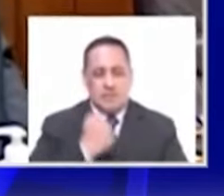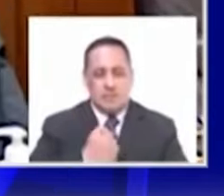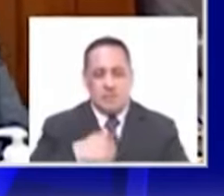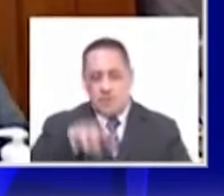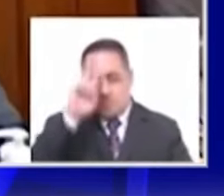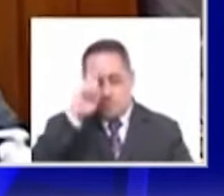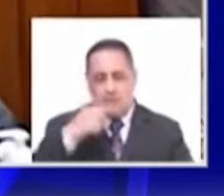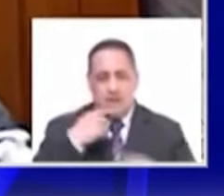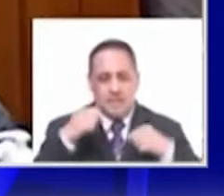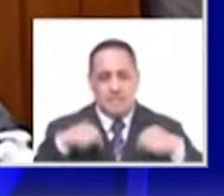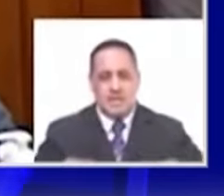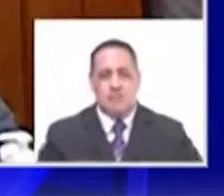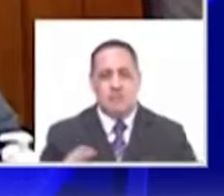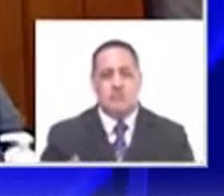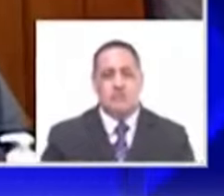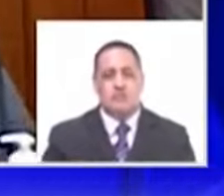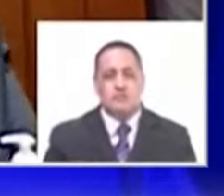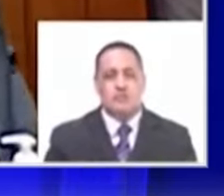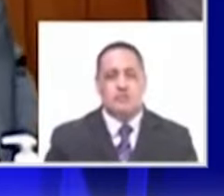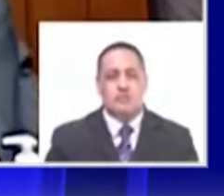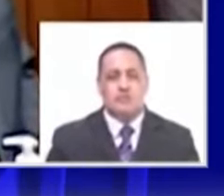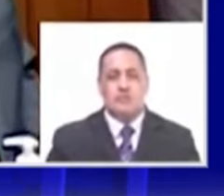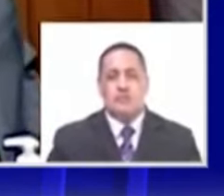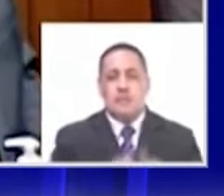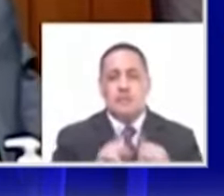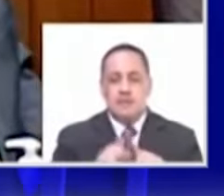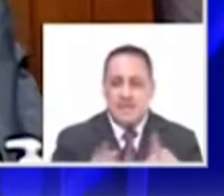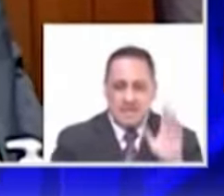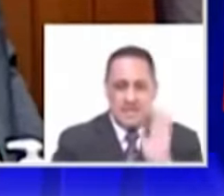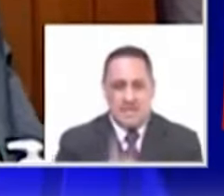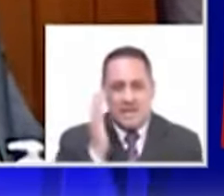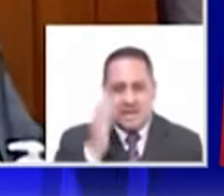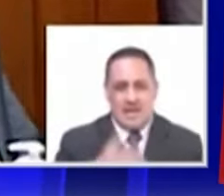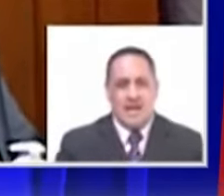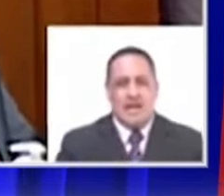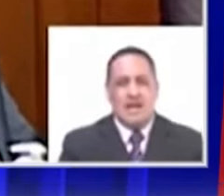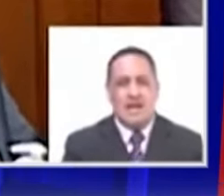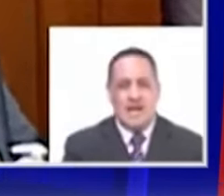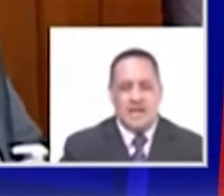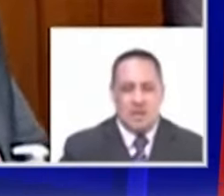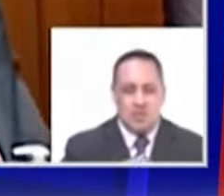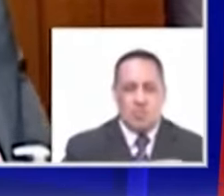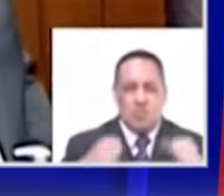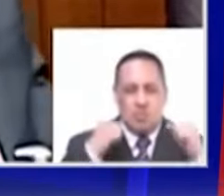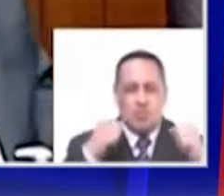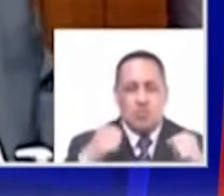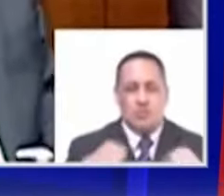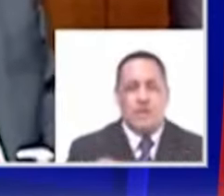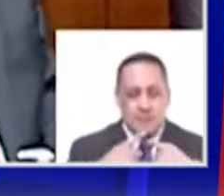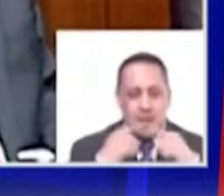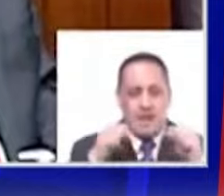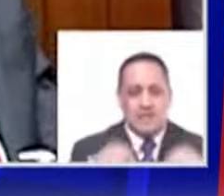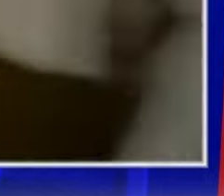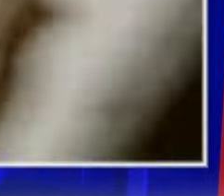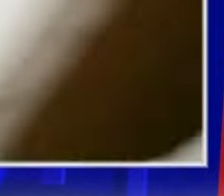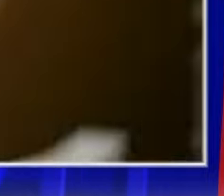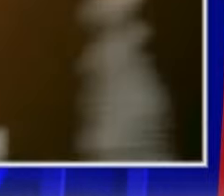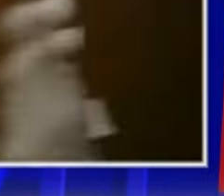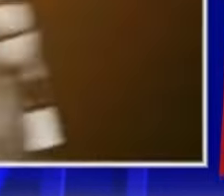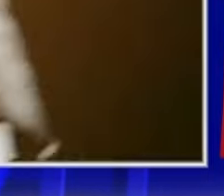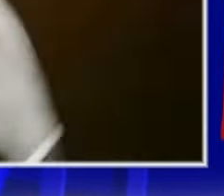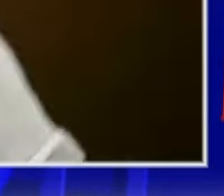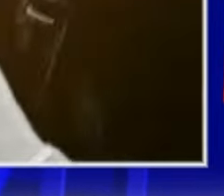sentencia condenatoria en contra de Fredy días de hecho la fiscalía está presentando ya a al menos cinco testigos y más de 18